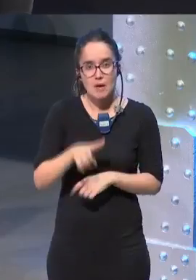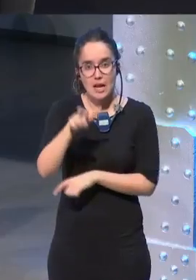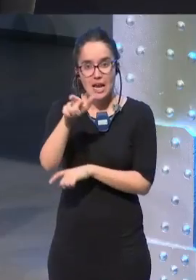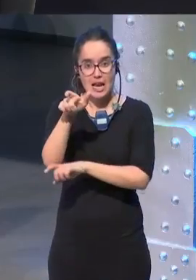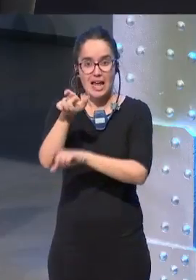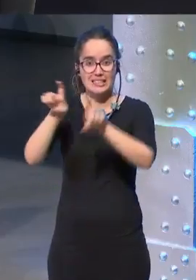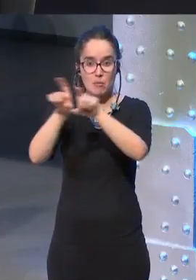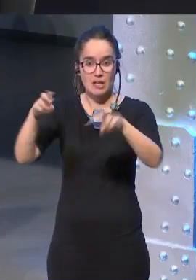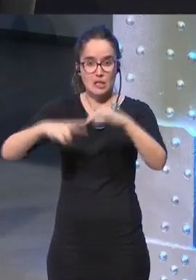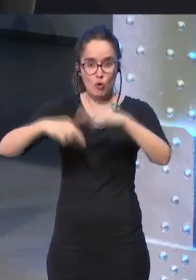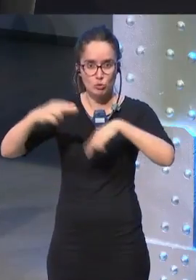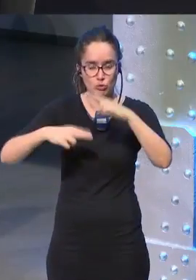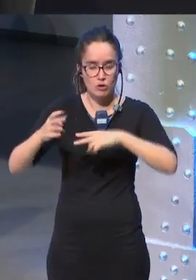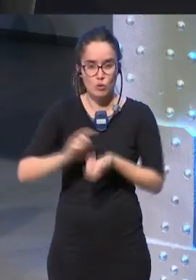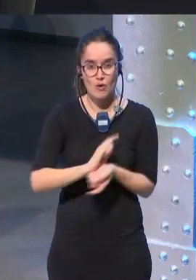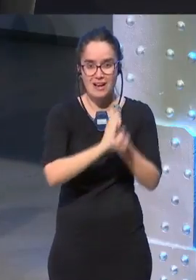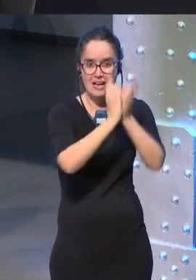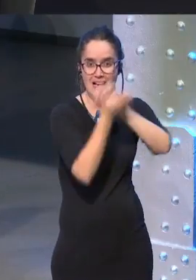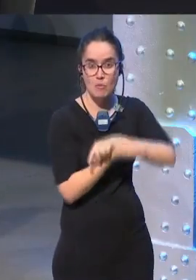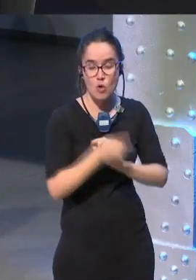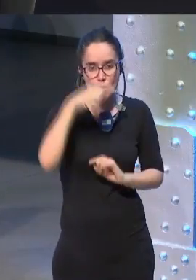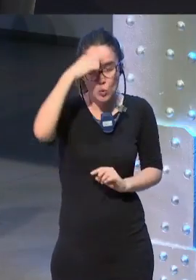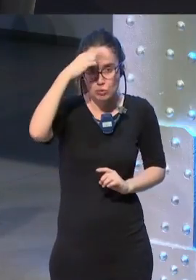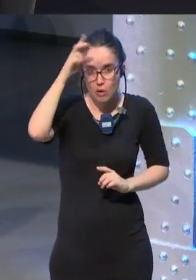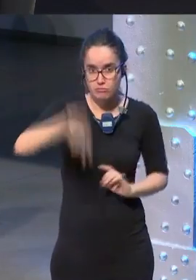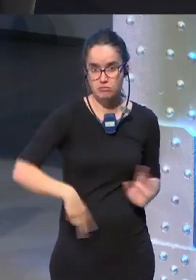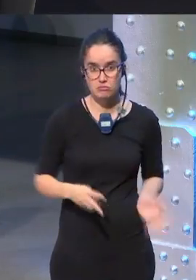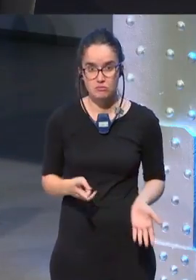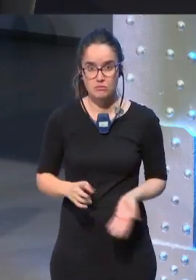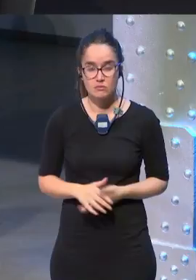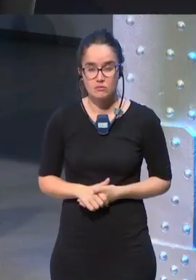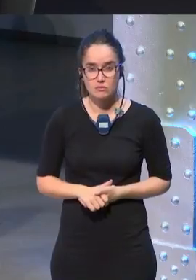las constructoras, y es un cambio de paradigma, un cambio de cultura.